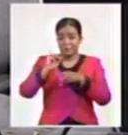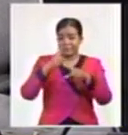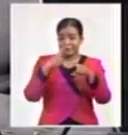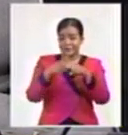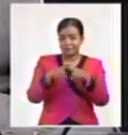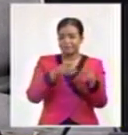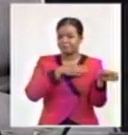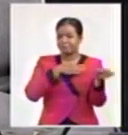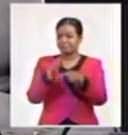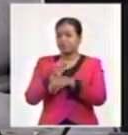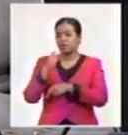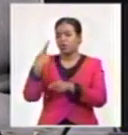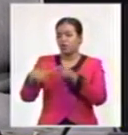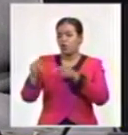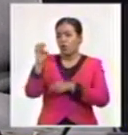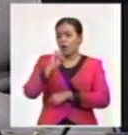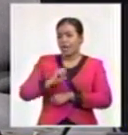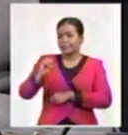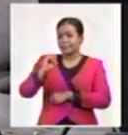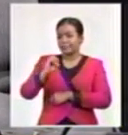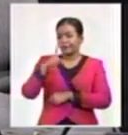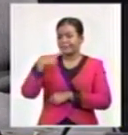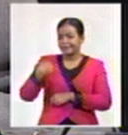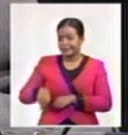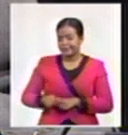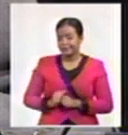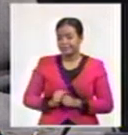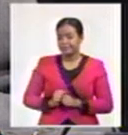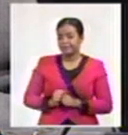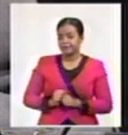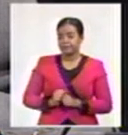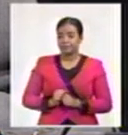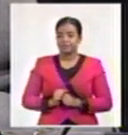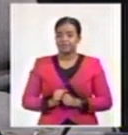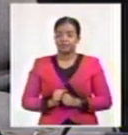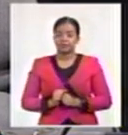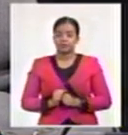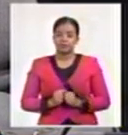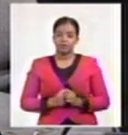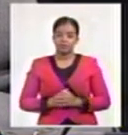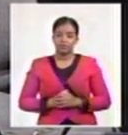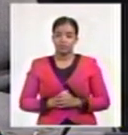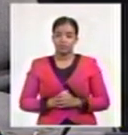de Shanghái, está también